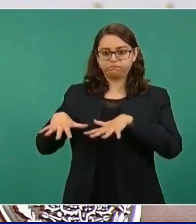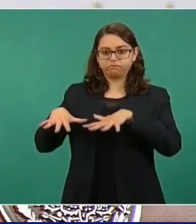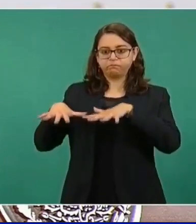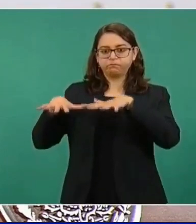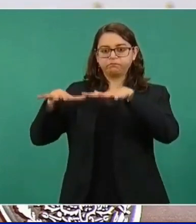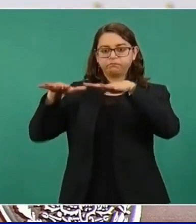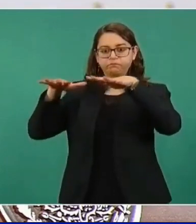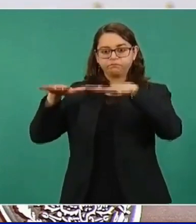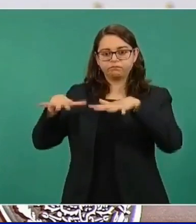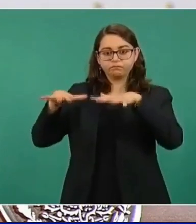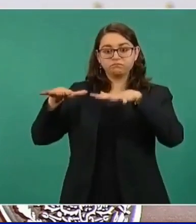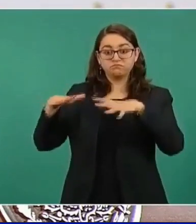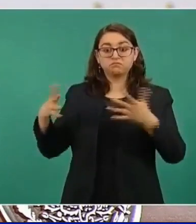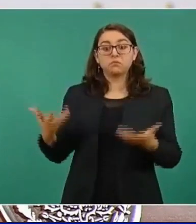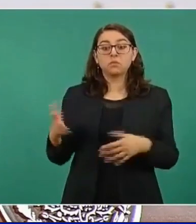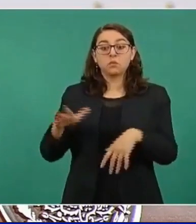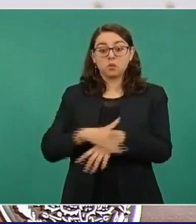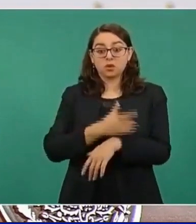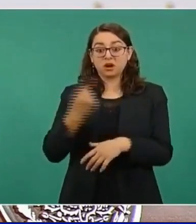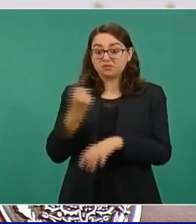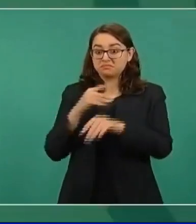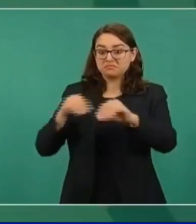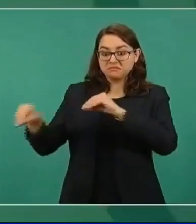porque no pasa agua,